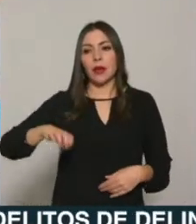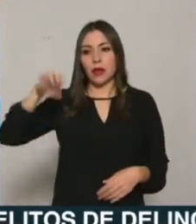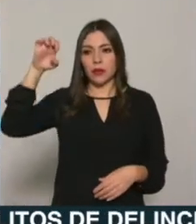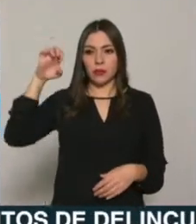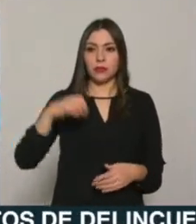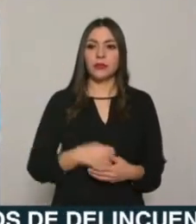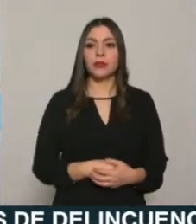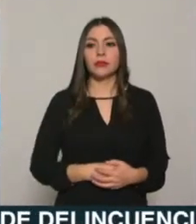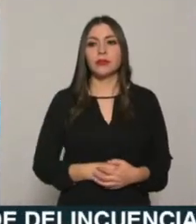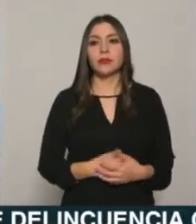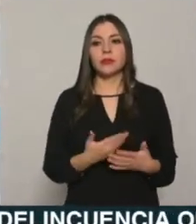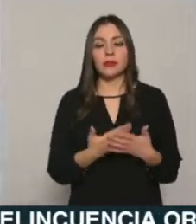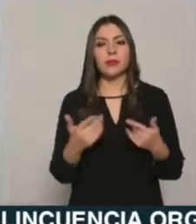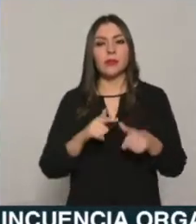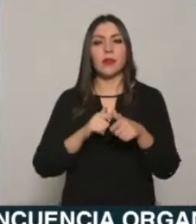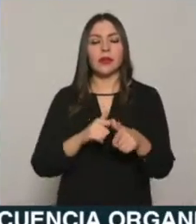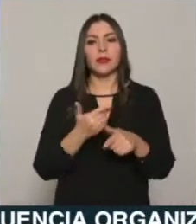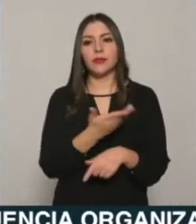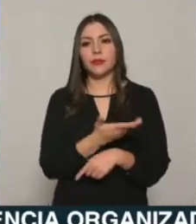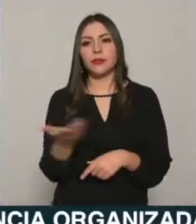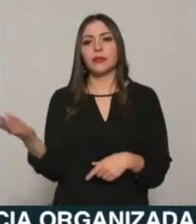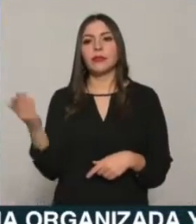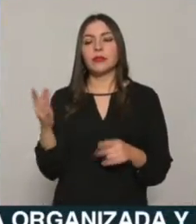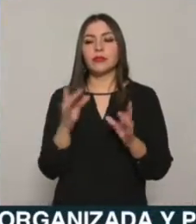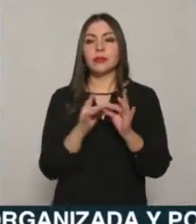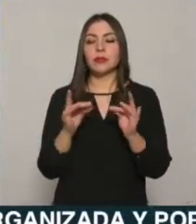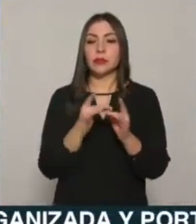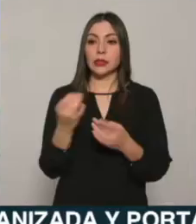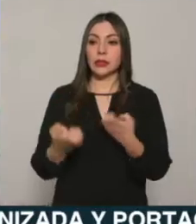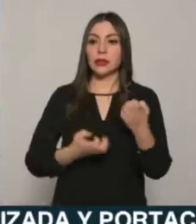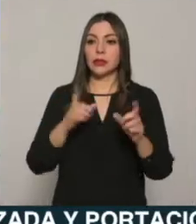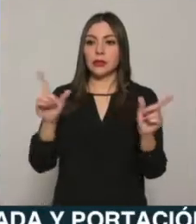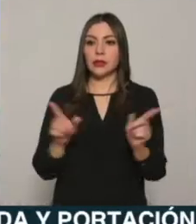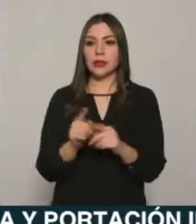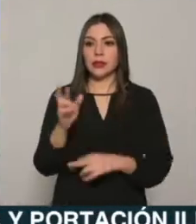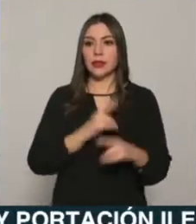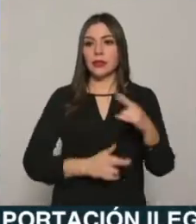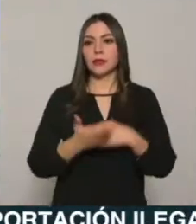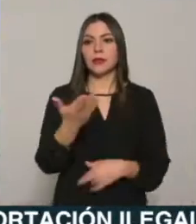Y continuamos aquí nosotros un ratito más realizando ejercicio y regresamos con ustedes al estudio.